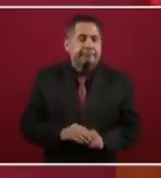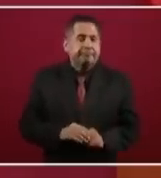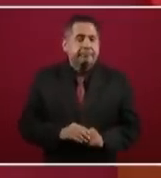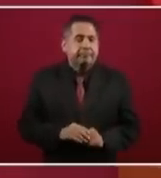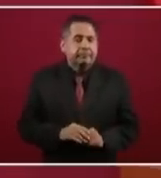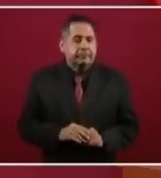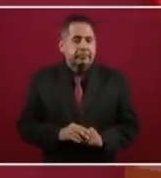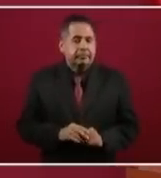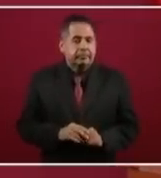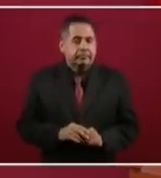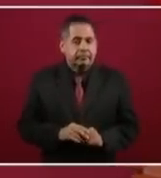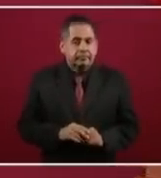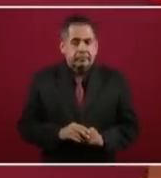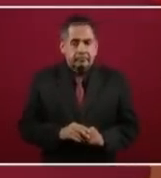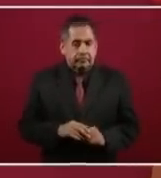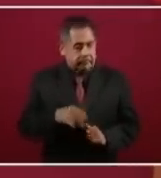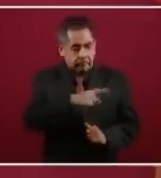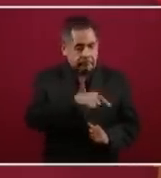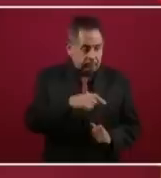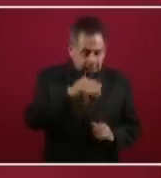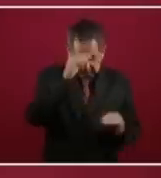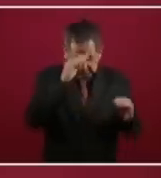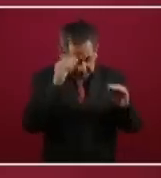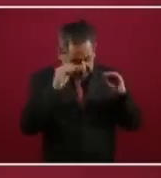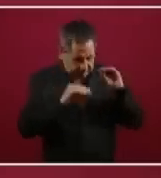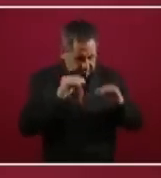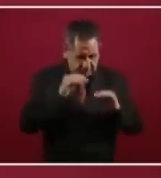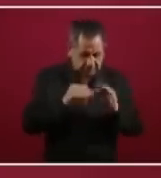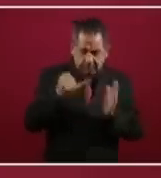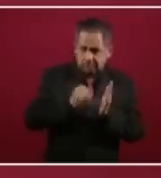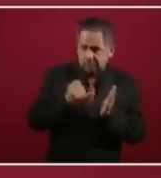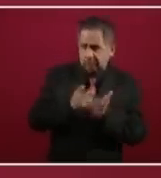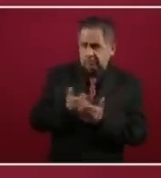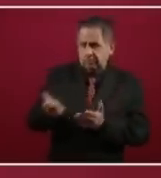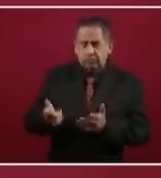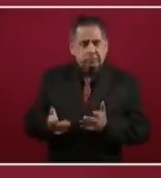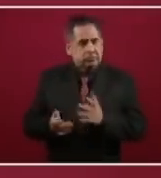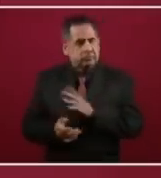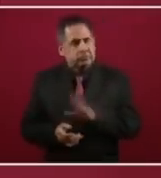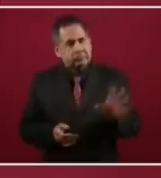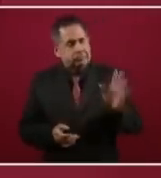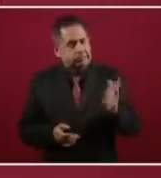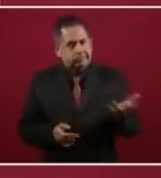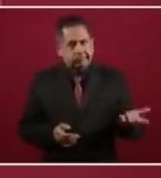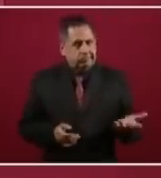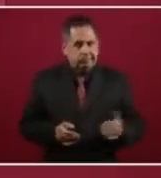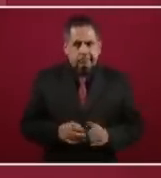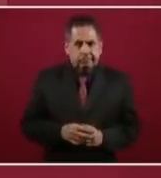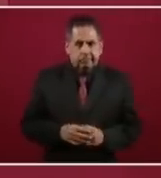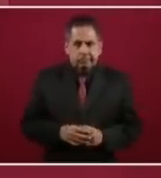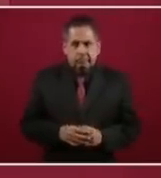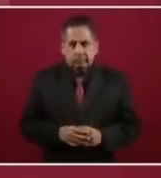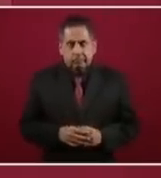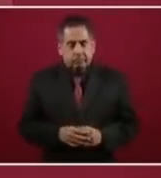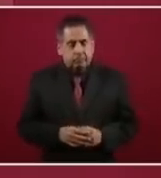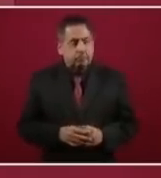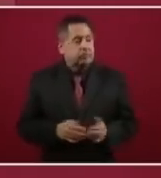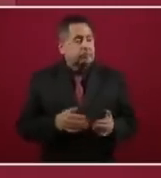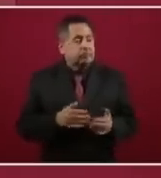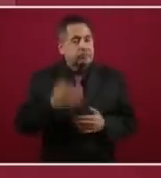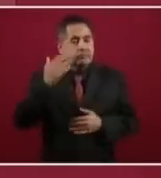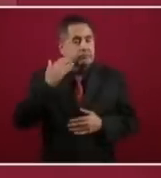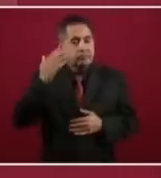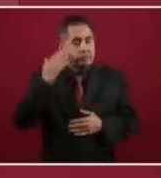para quitar impuestos, nunca se había visto que existieran